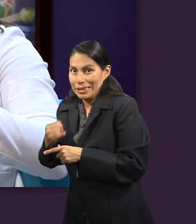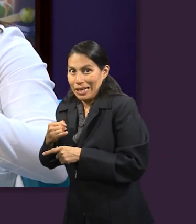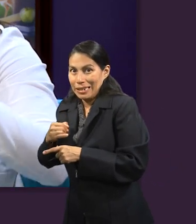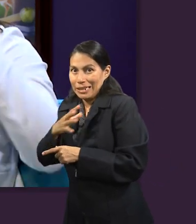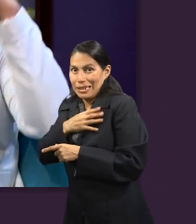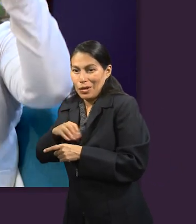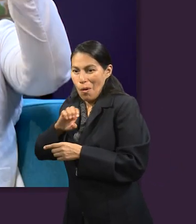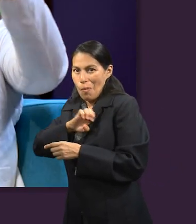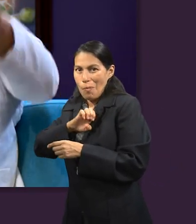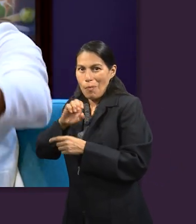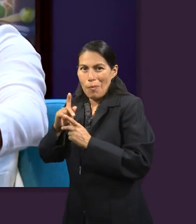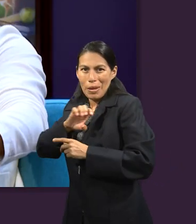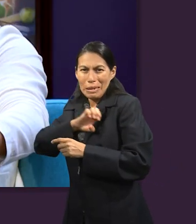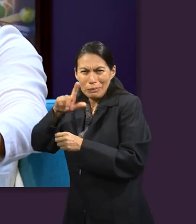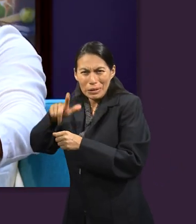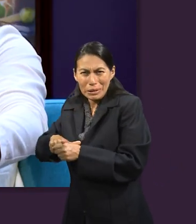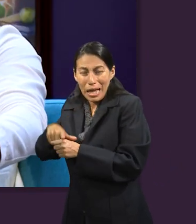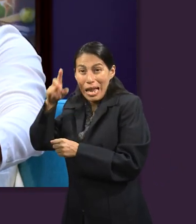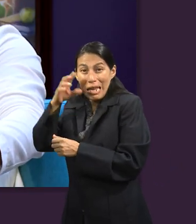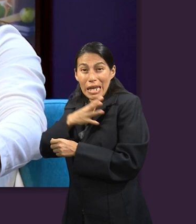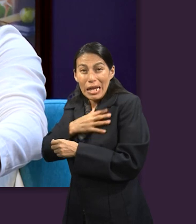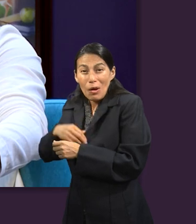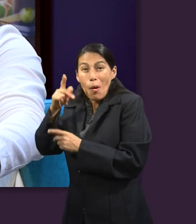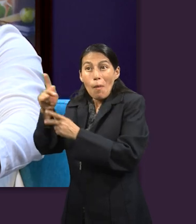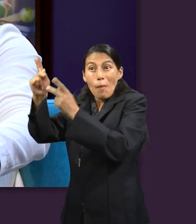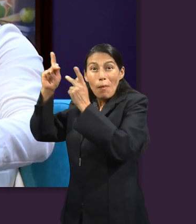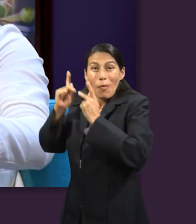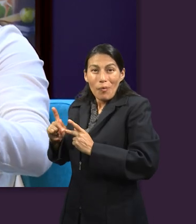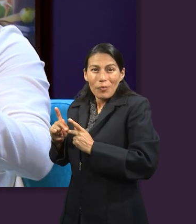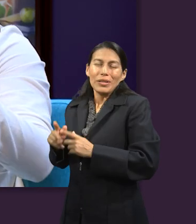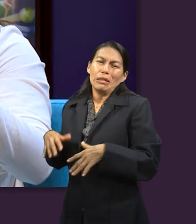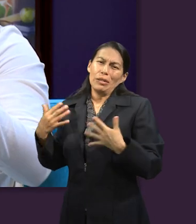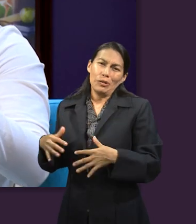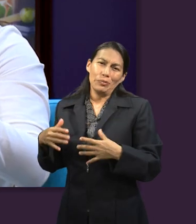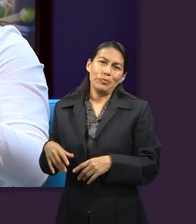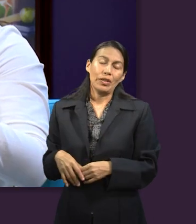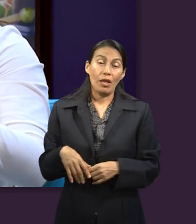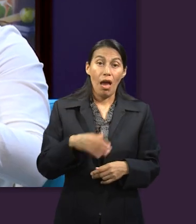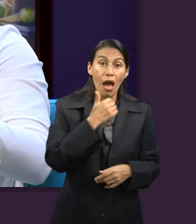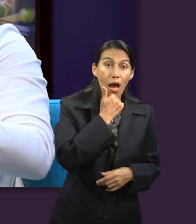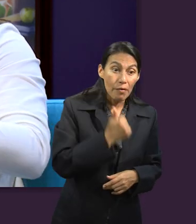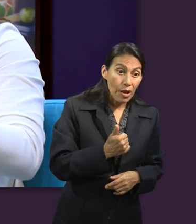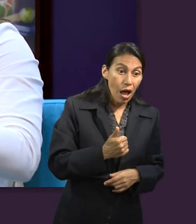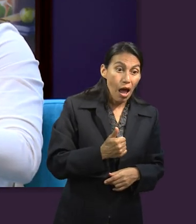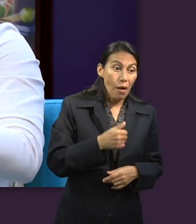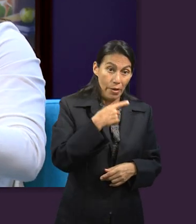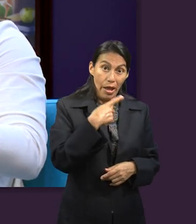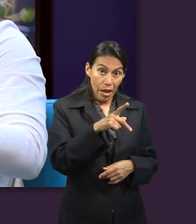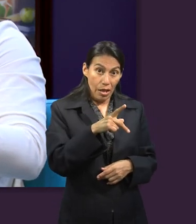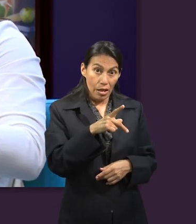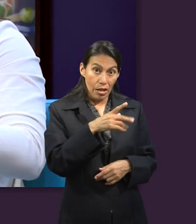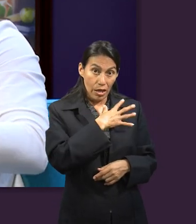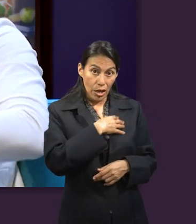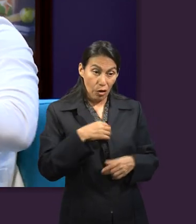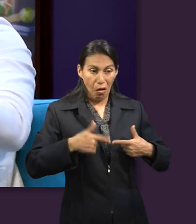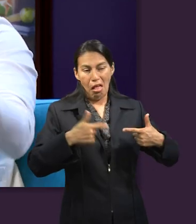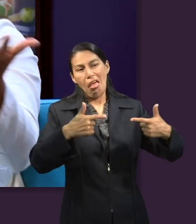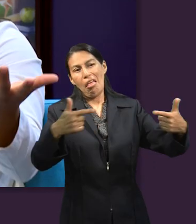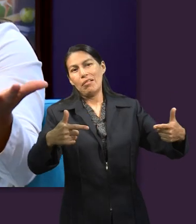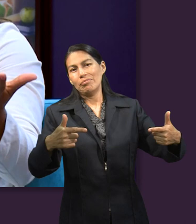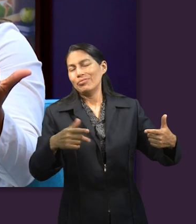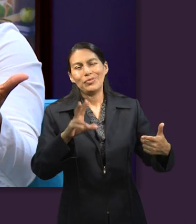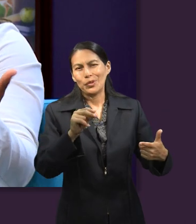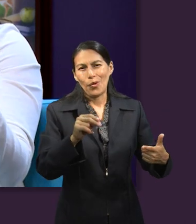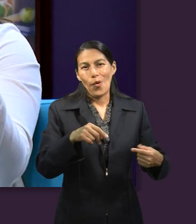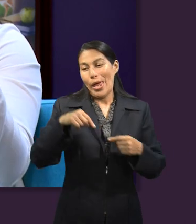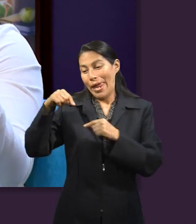estaba en el hijo prometido que dios le iba a dar entonces no era abraham el que tenía que desarrollar